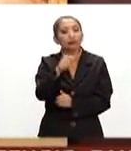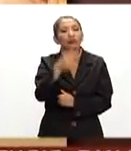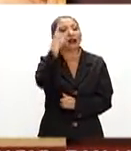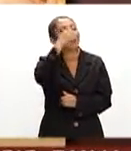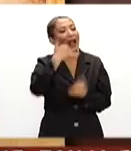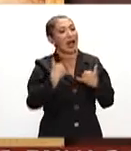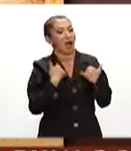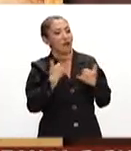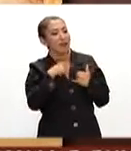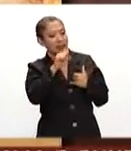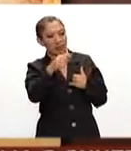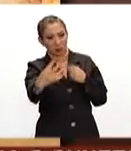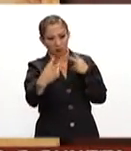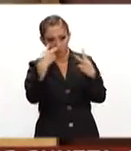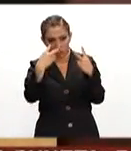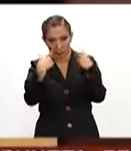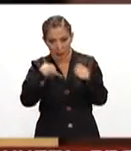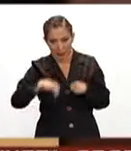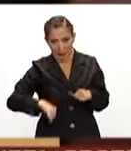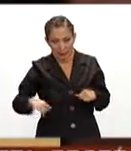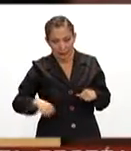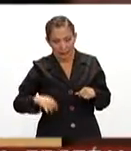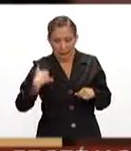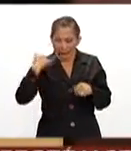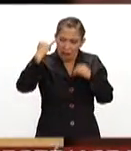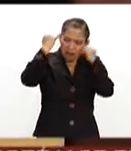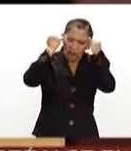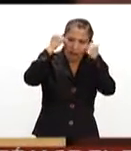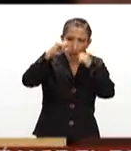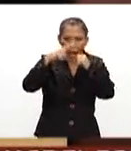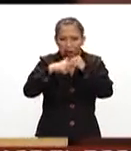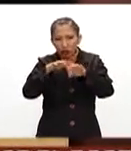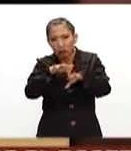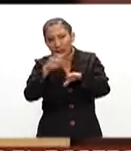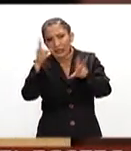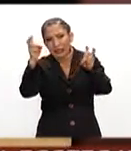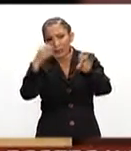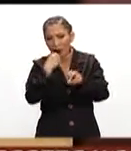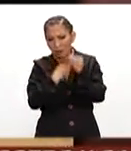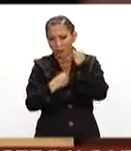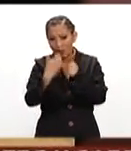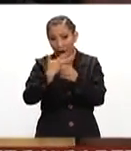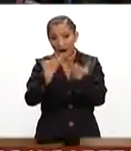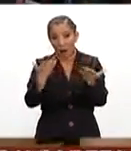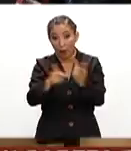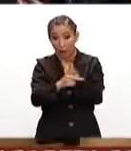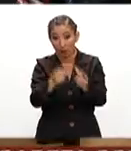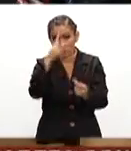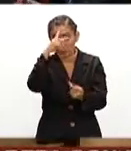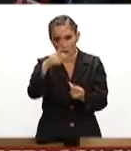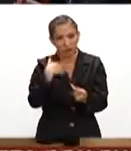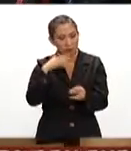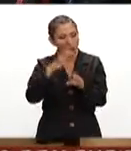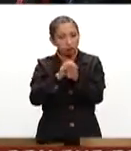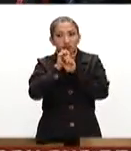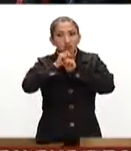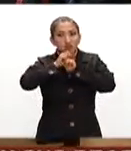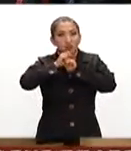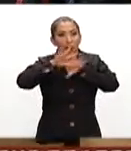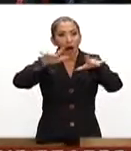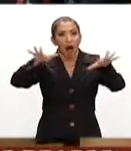que nos están viendo y que justamente están interesados en emprender algo relacionado con la comida, sobre todo que ahora los productos mexicanos están